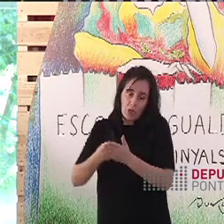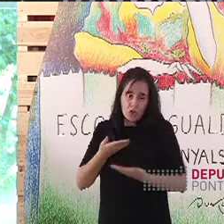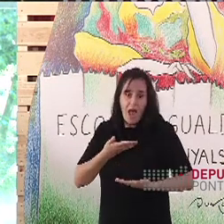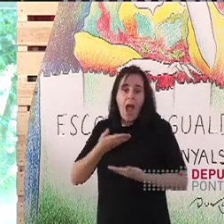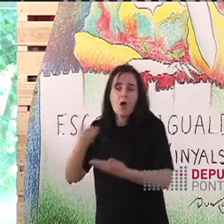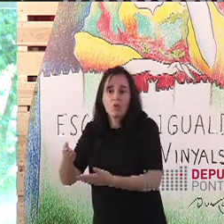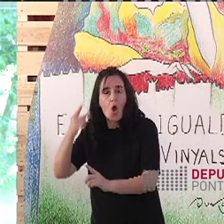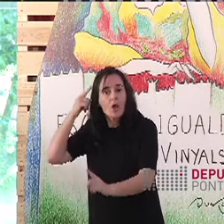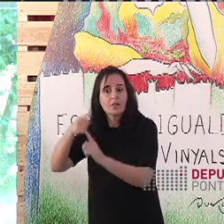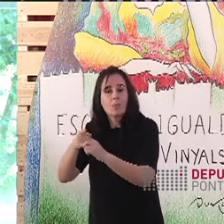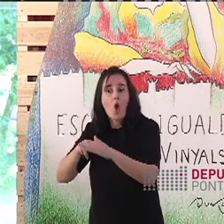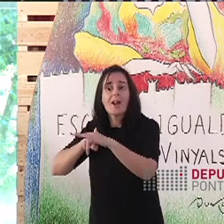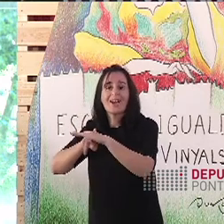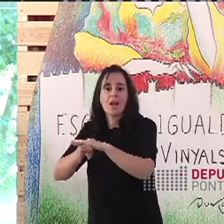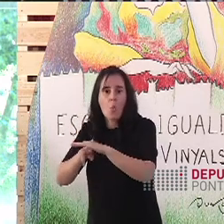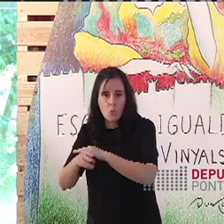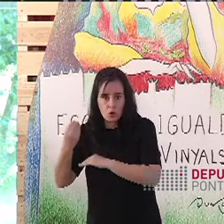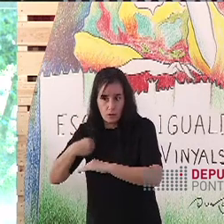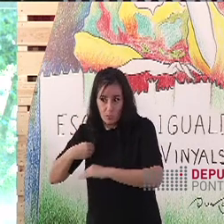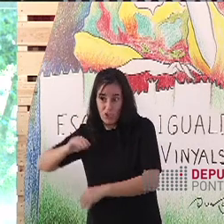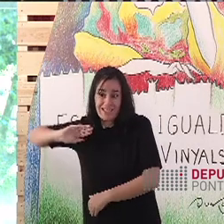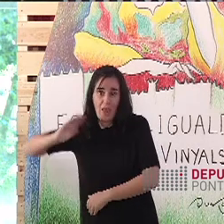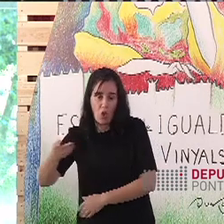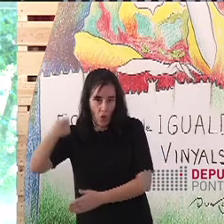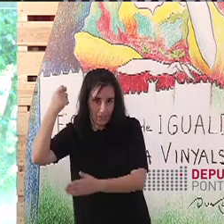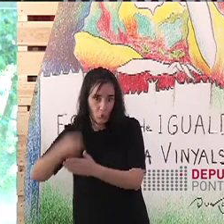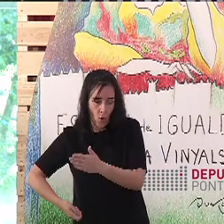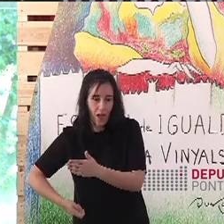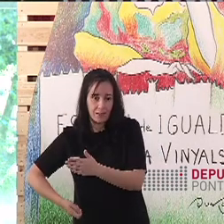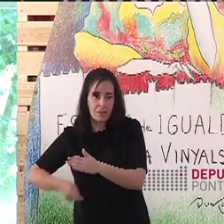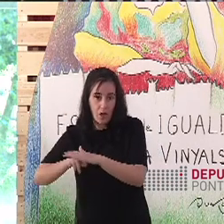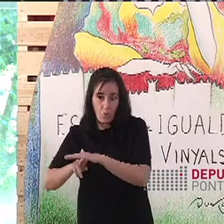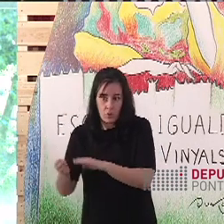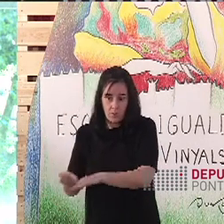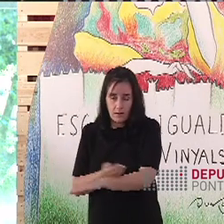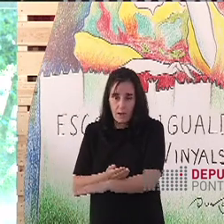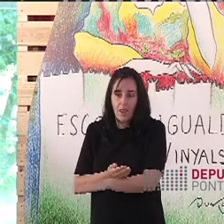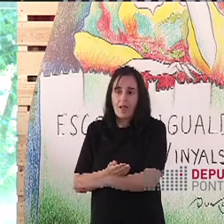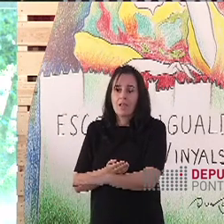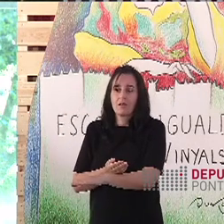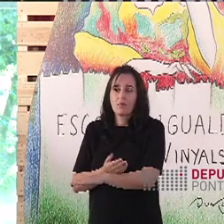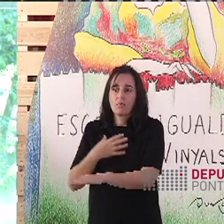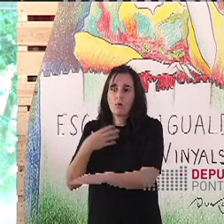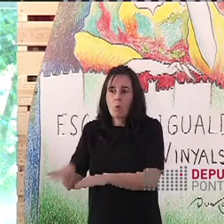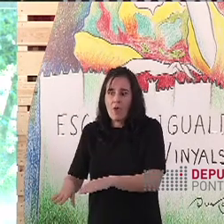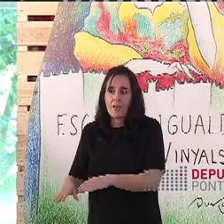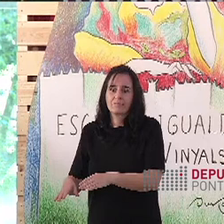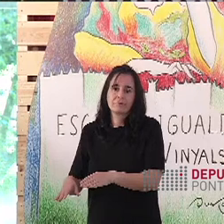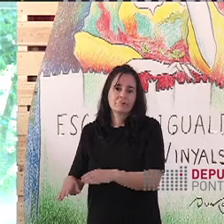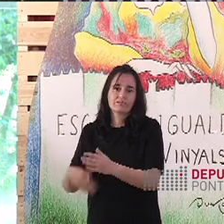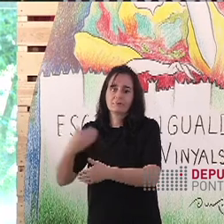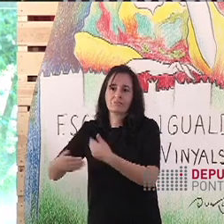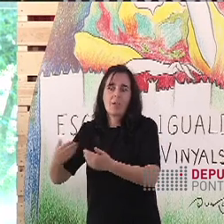esos recursos de sancionadores desas multas, puderan non chegar adiante. É dicir, que por un lado,